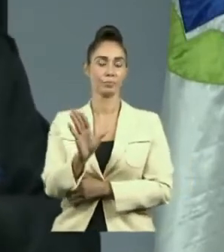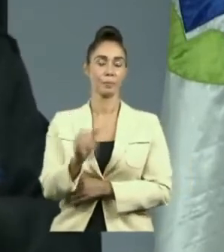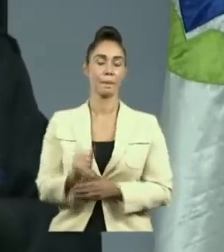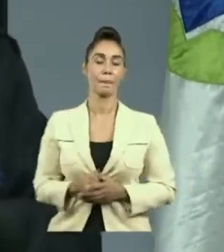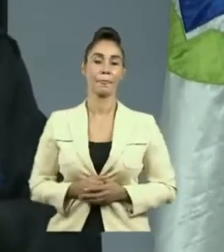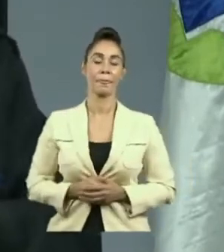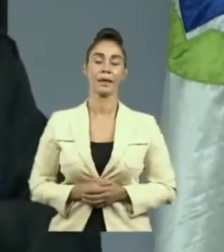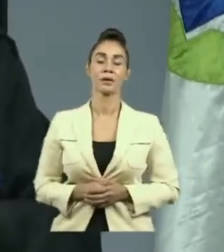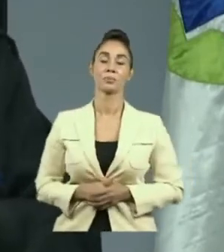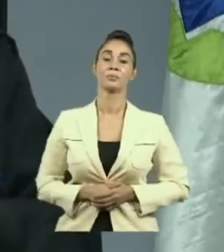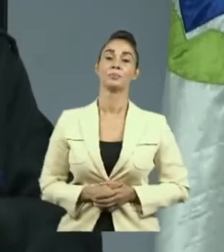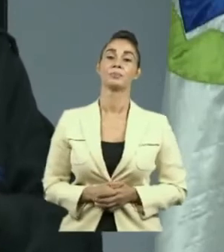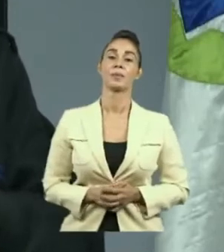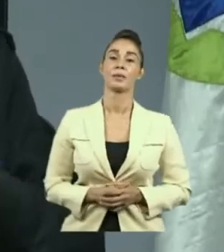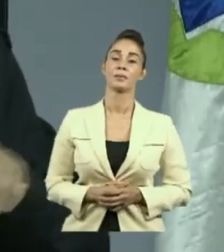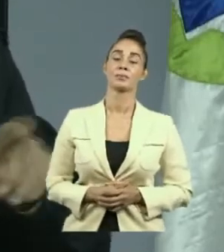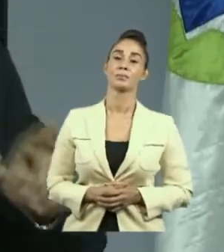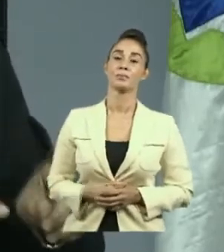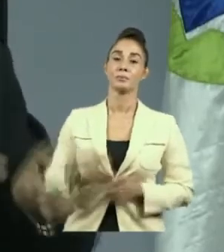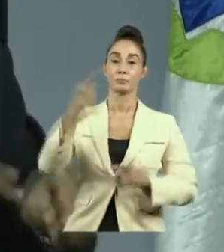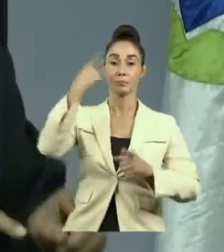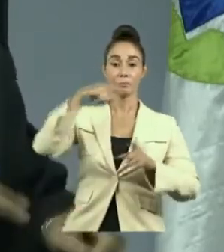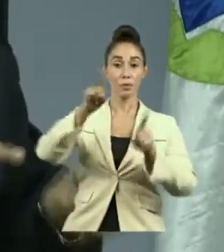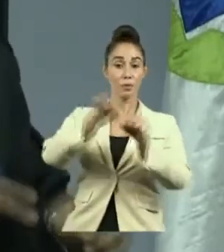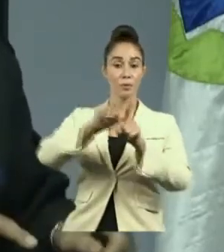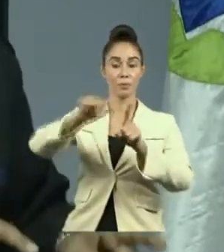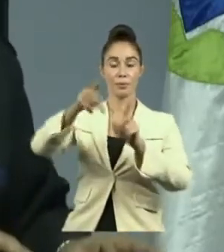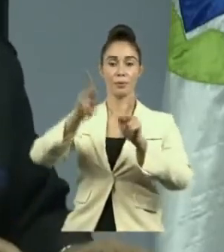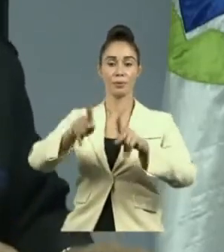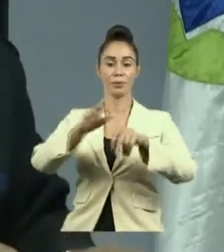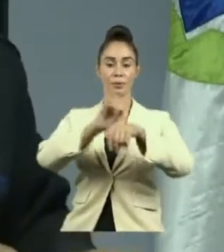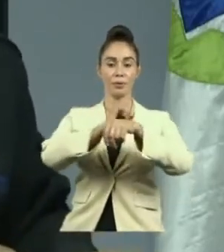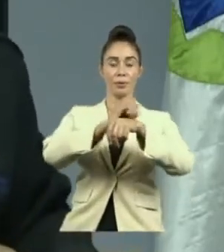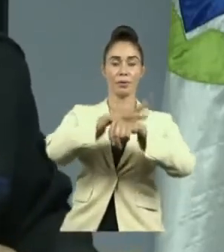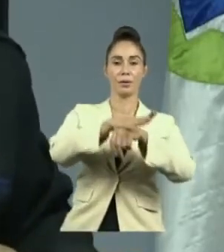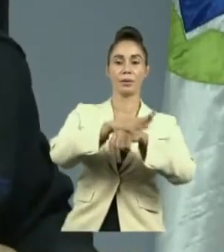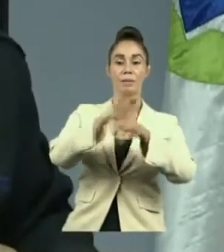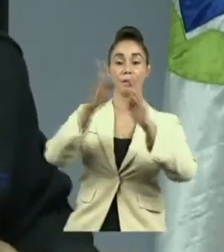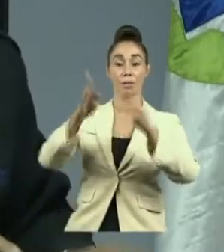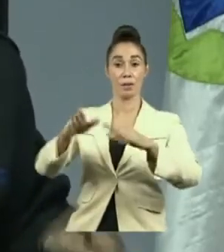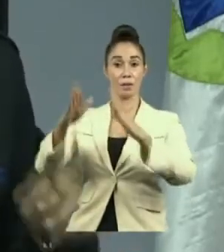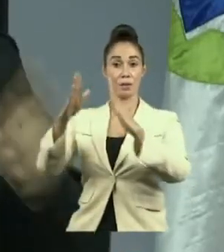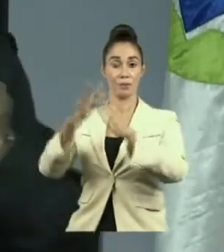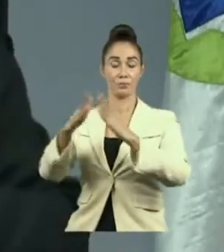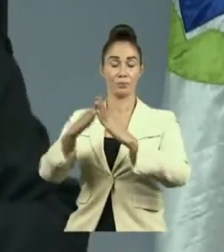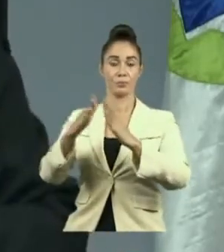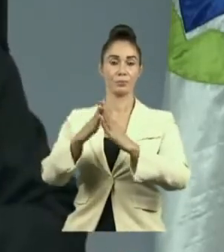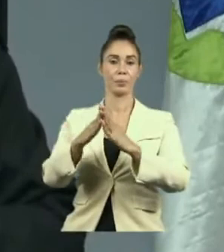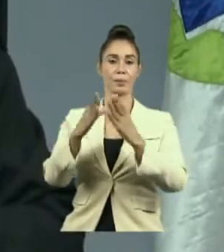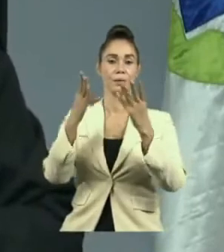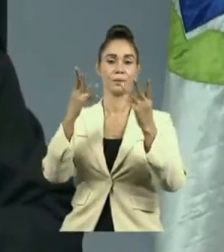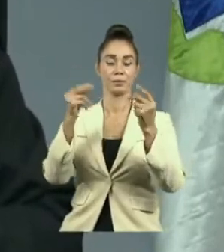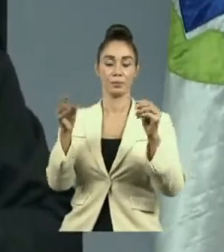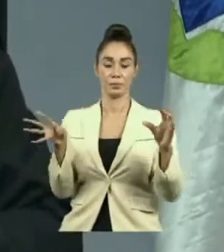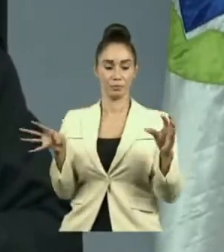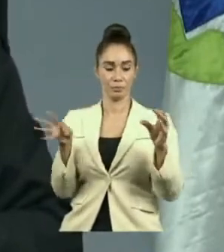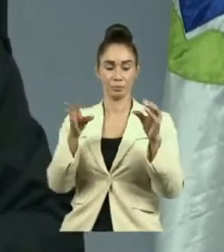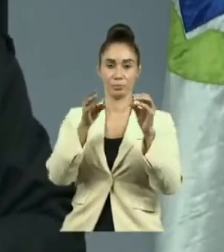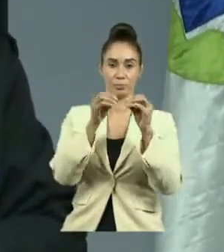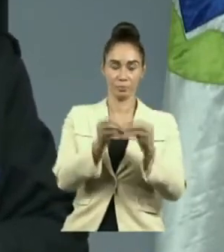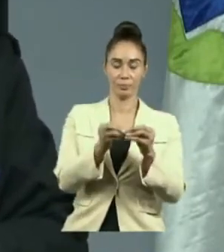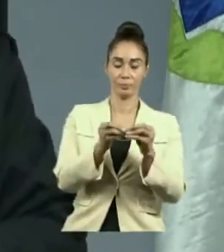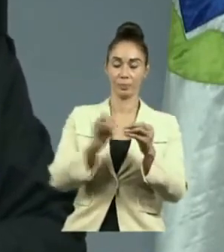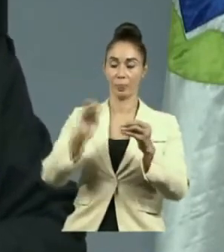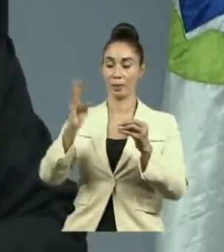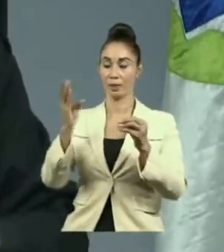de alta epidemiológica que son la mayoría de los pacientes cuando se sumen el